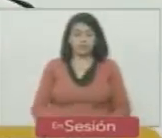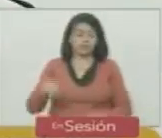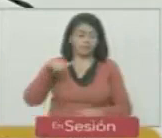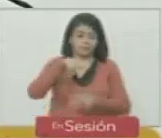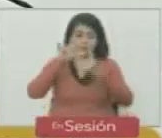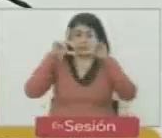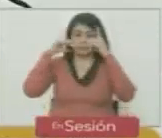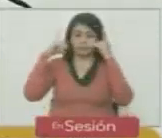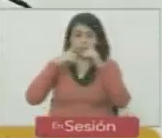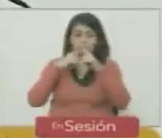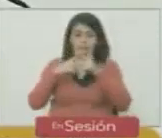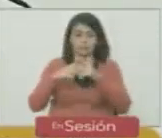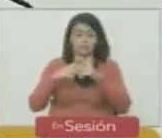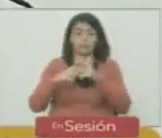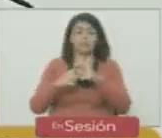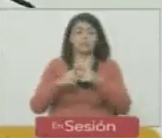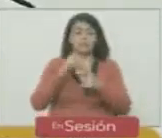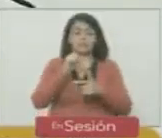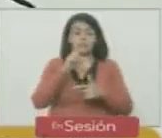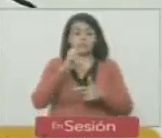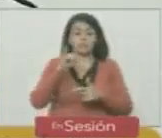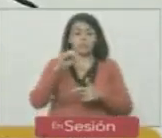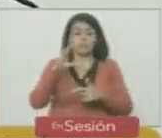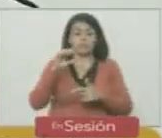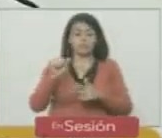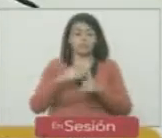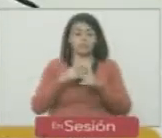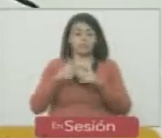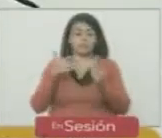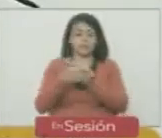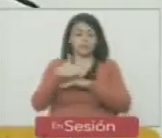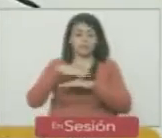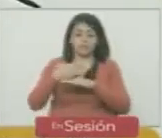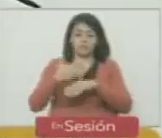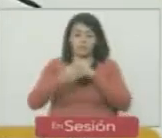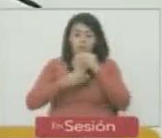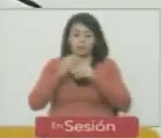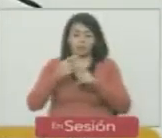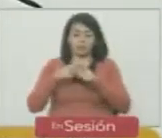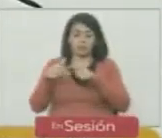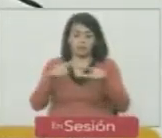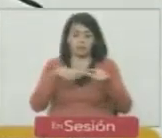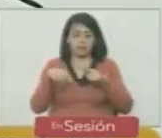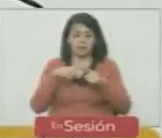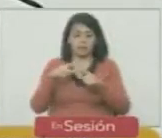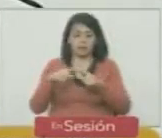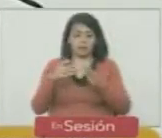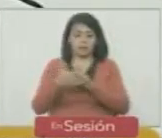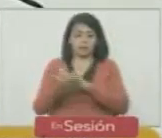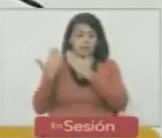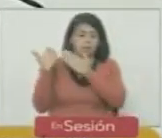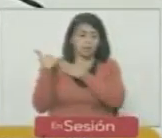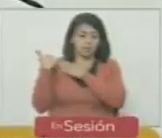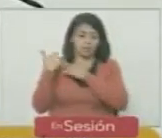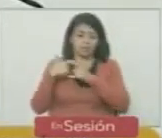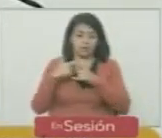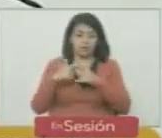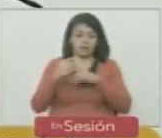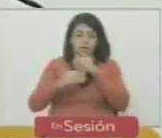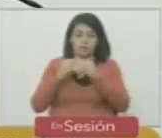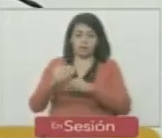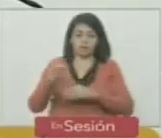Maiquetía, Ezeiza, y en Ezeiza, la empresa encargada de brindar